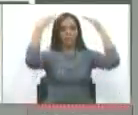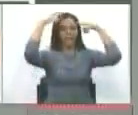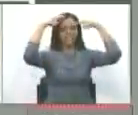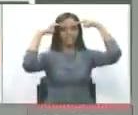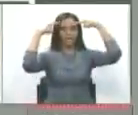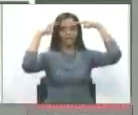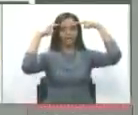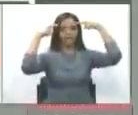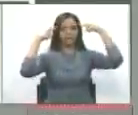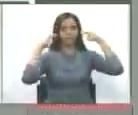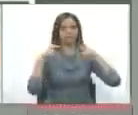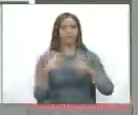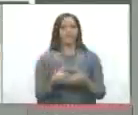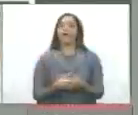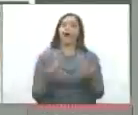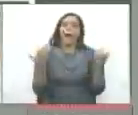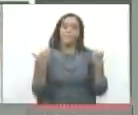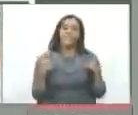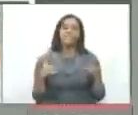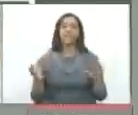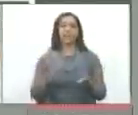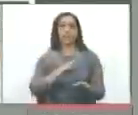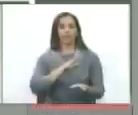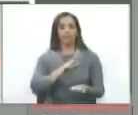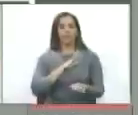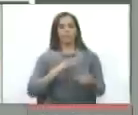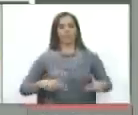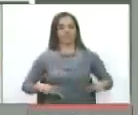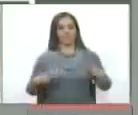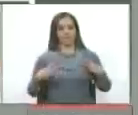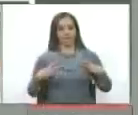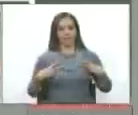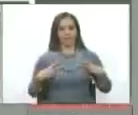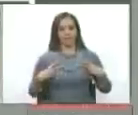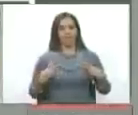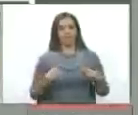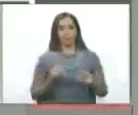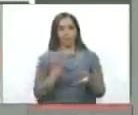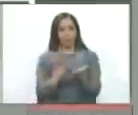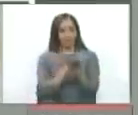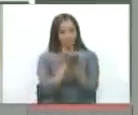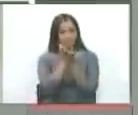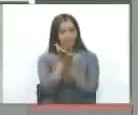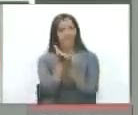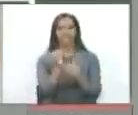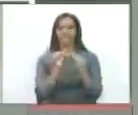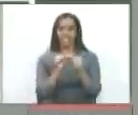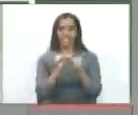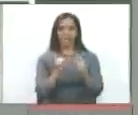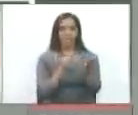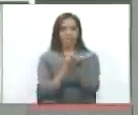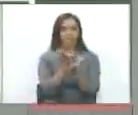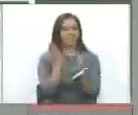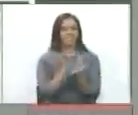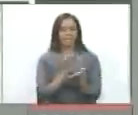Chávez a costa de nuestra propia vida. Como hemos sido leales y seguiremos siendo leales